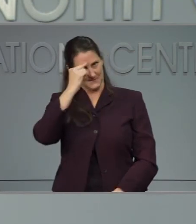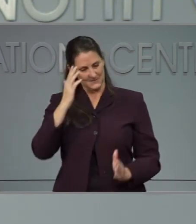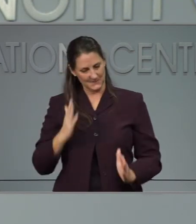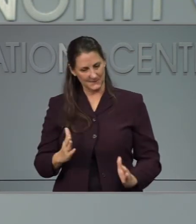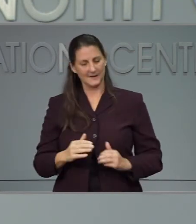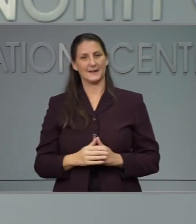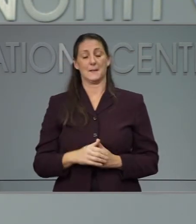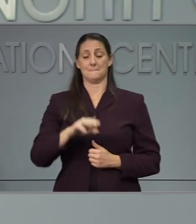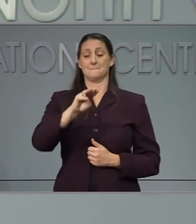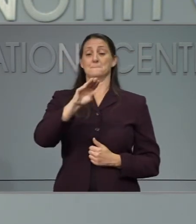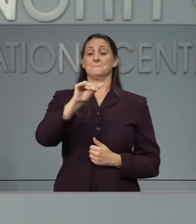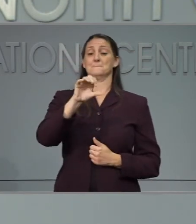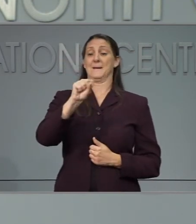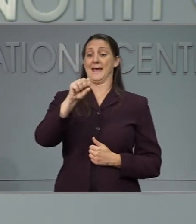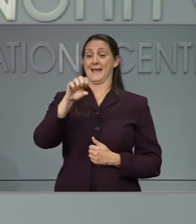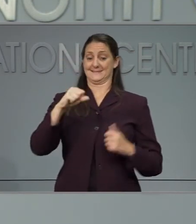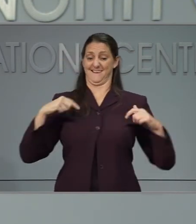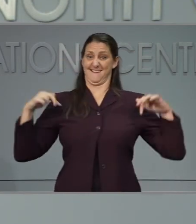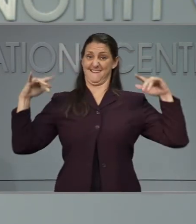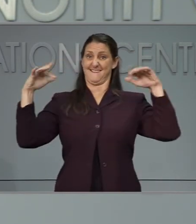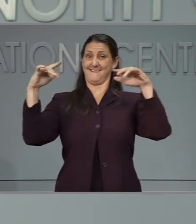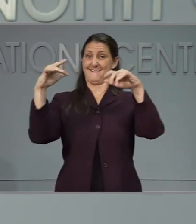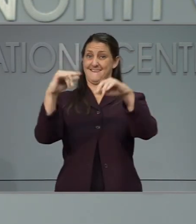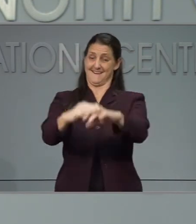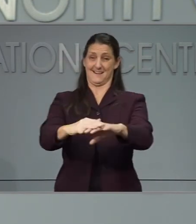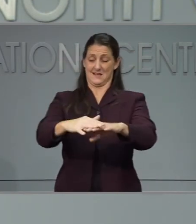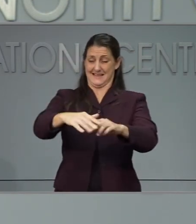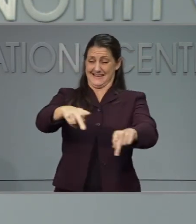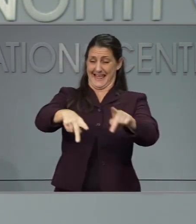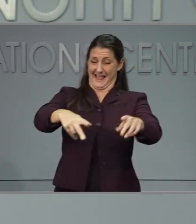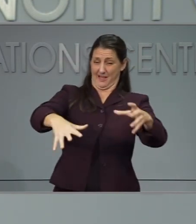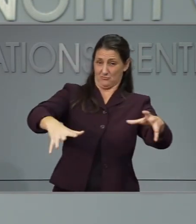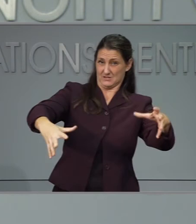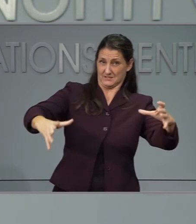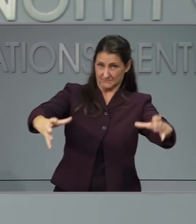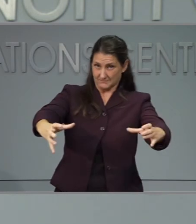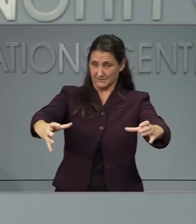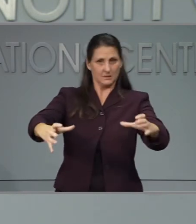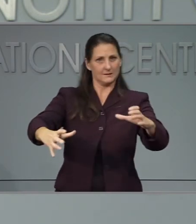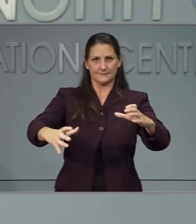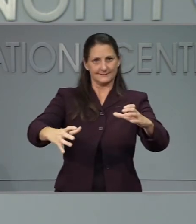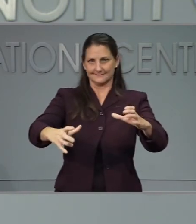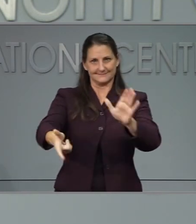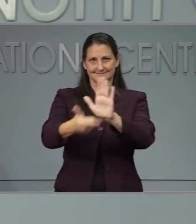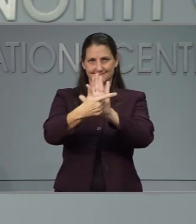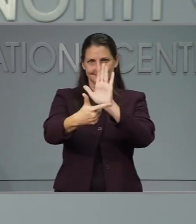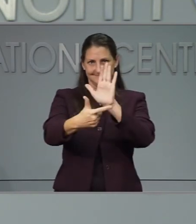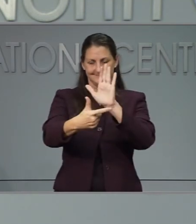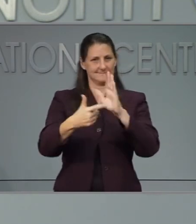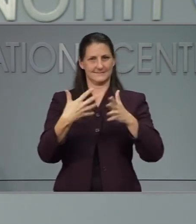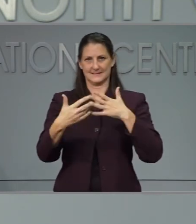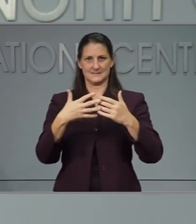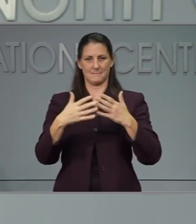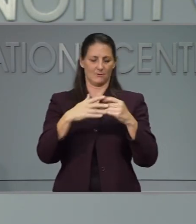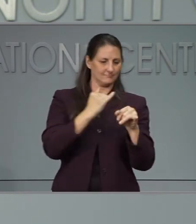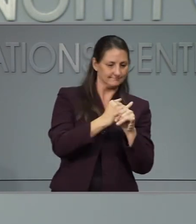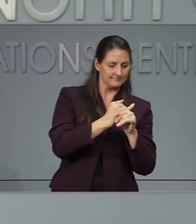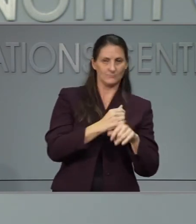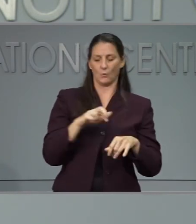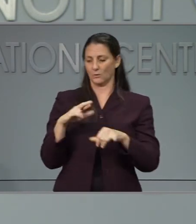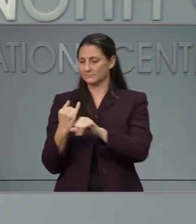de personas se aplican también a los alumnos universitarios, estén o no estén en el campus. Queremos que no lo